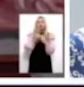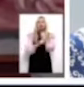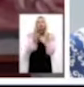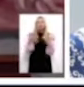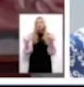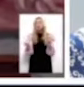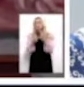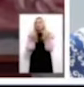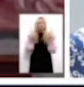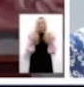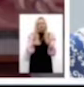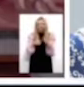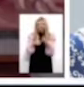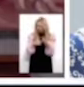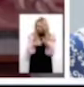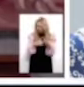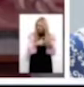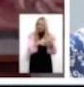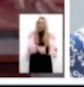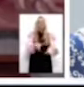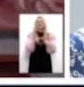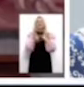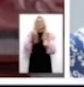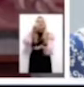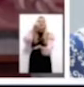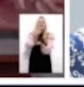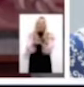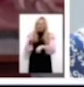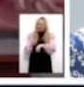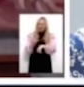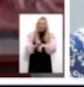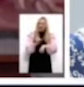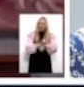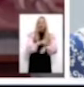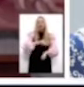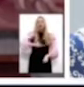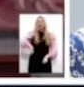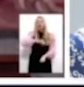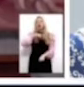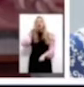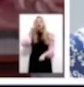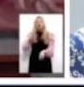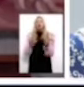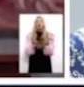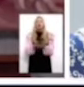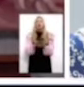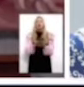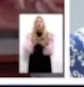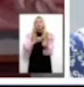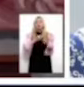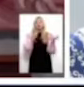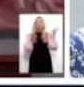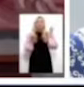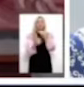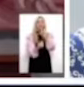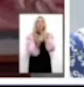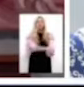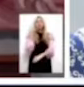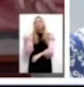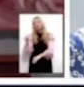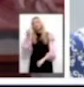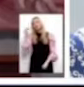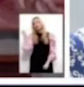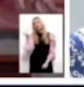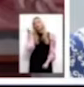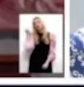iniciativas que recibimos para darle certidumbre al pleno de la Cámara de Diputados y a los asuntos que